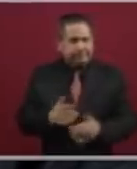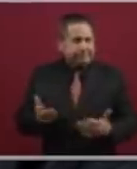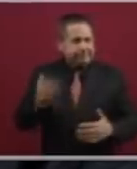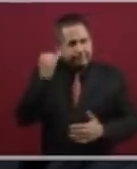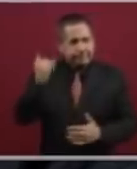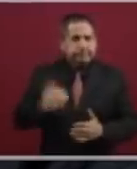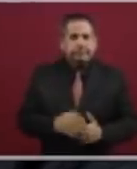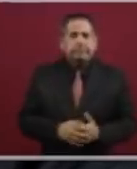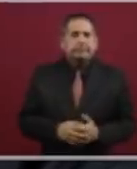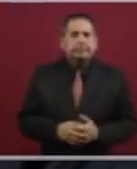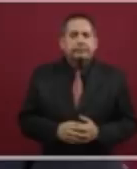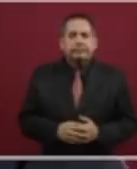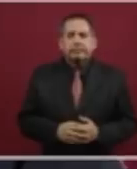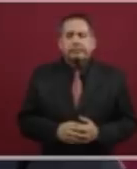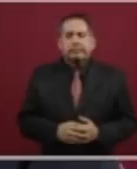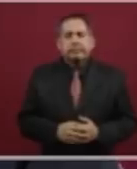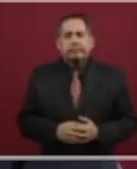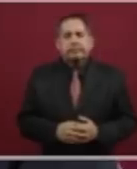Imagínense, nos